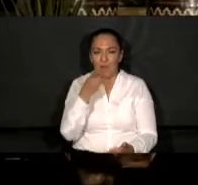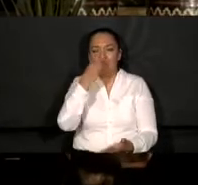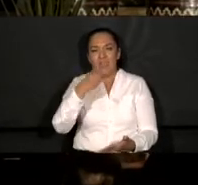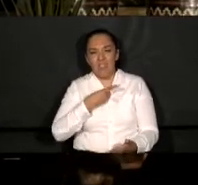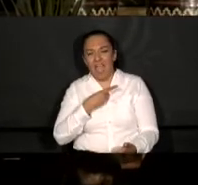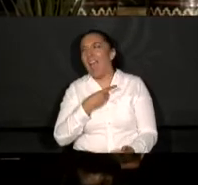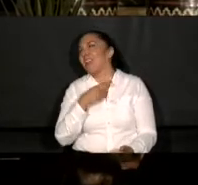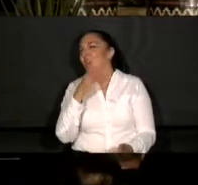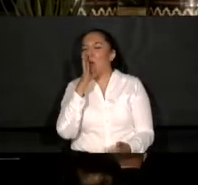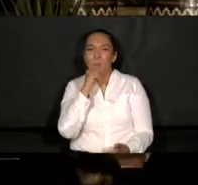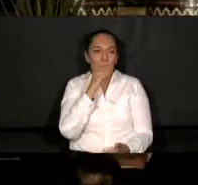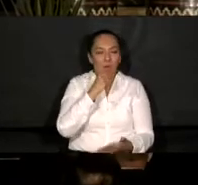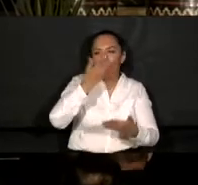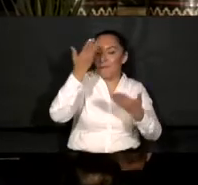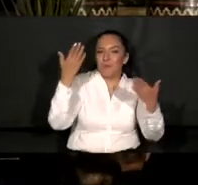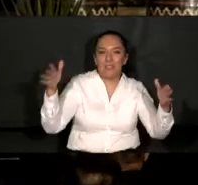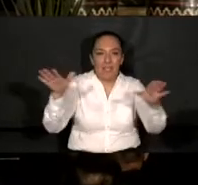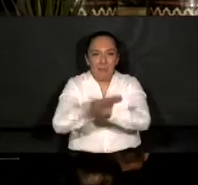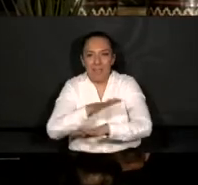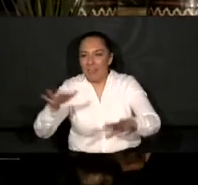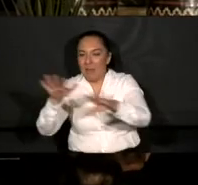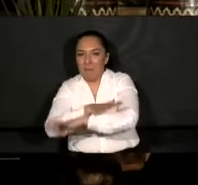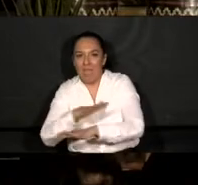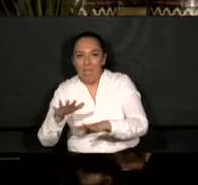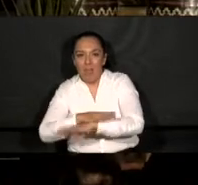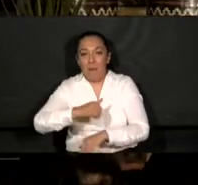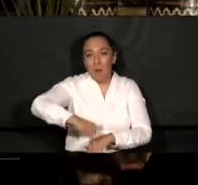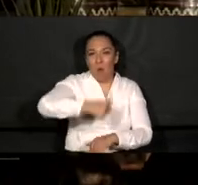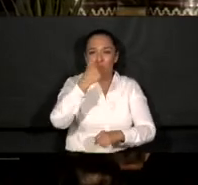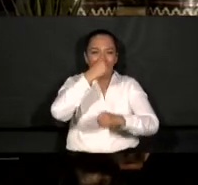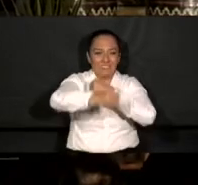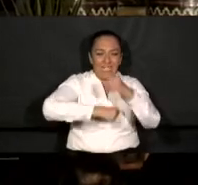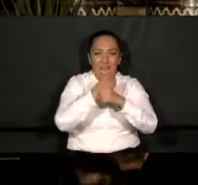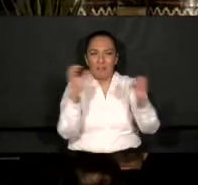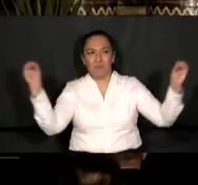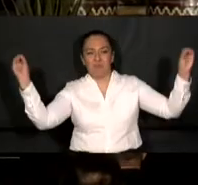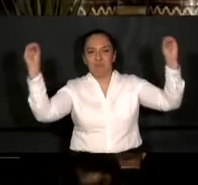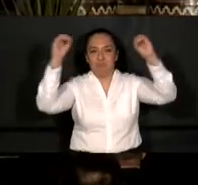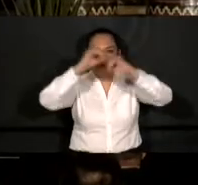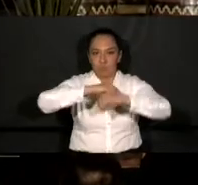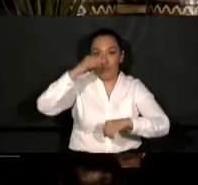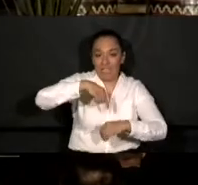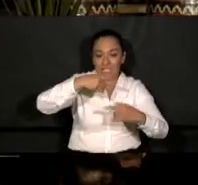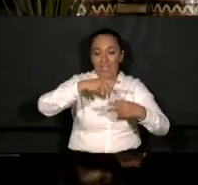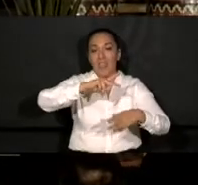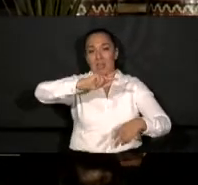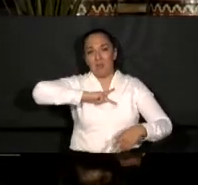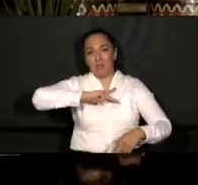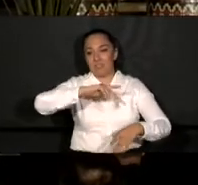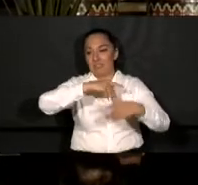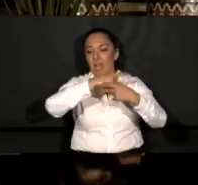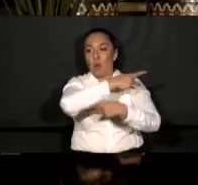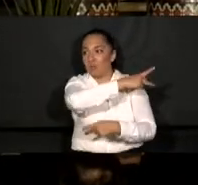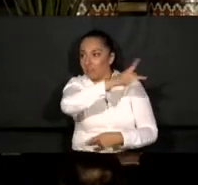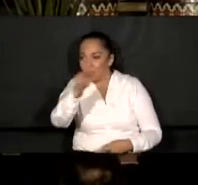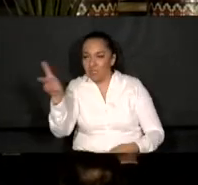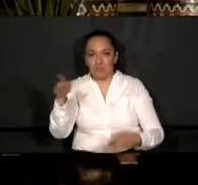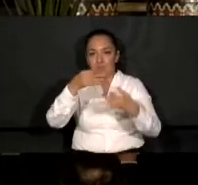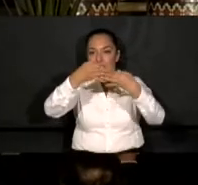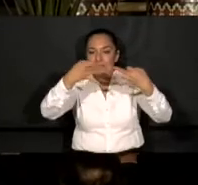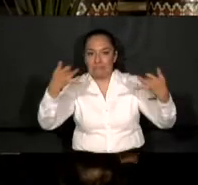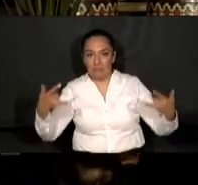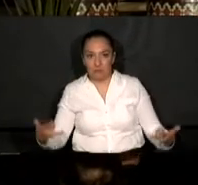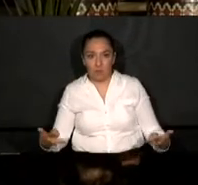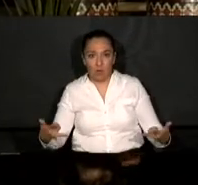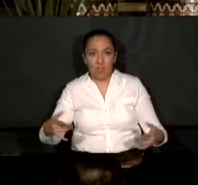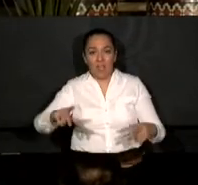darle carpetazo a 11 de los 11 años más oscura de nuestra historia en el gobierno.